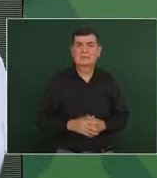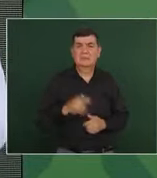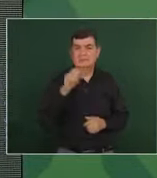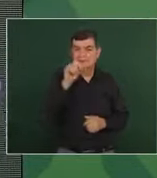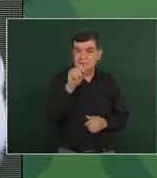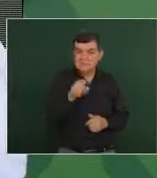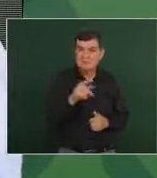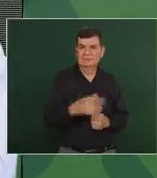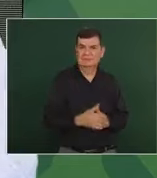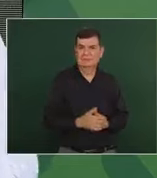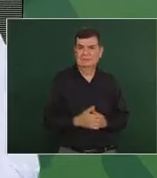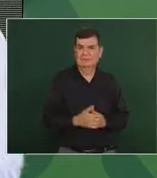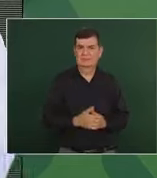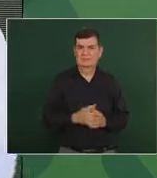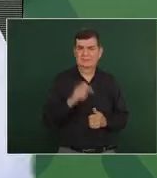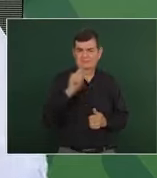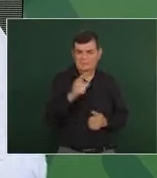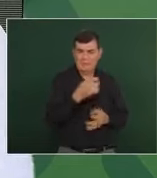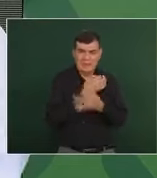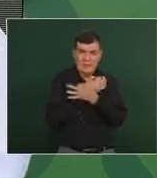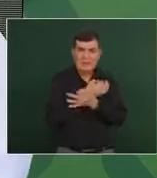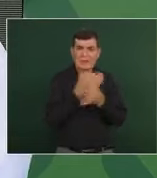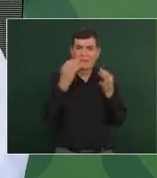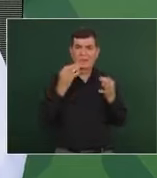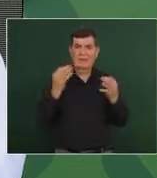Ellos mismos declaran